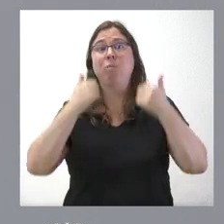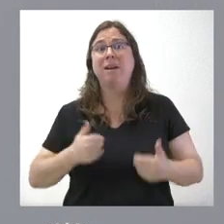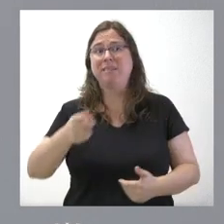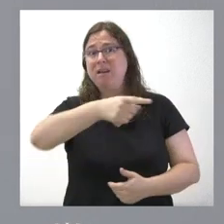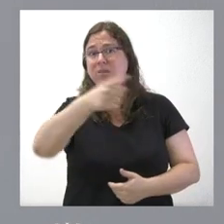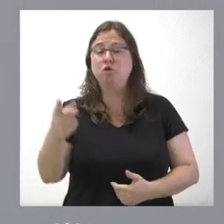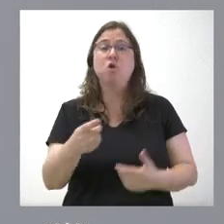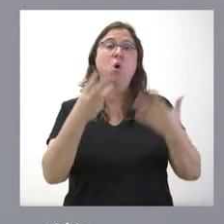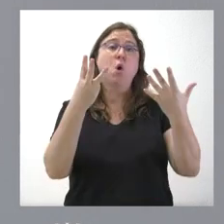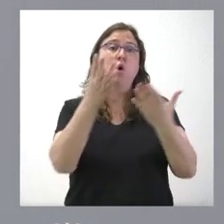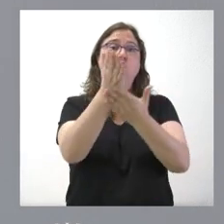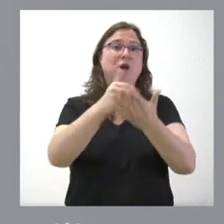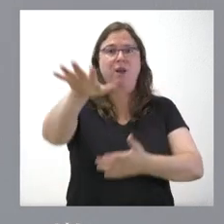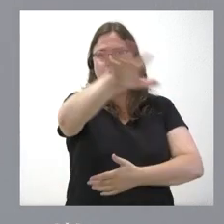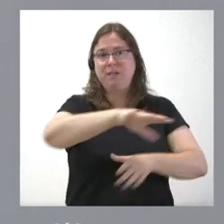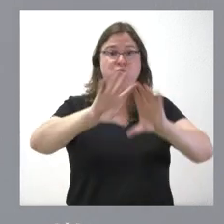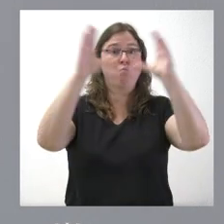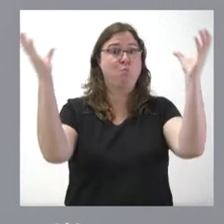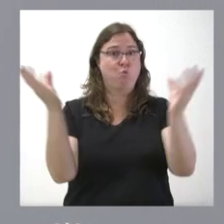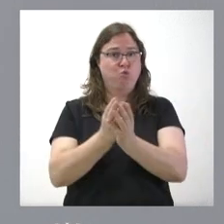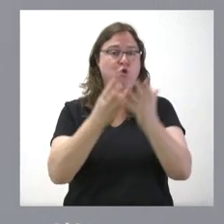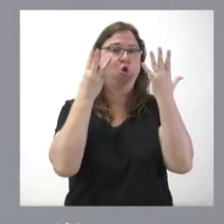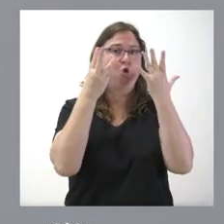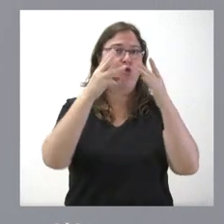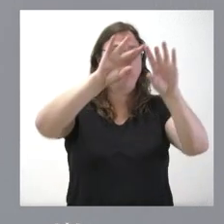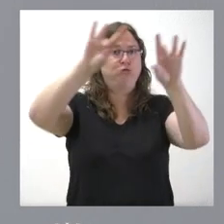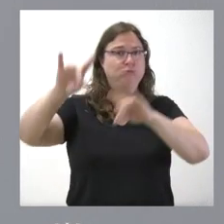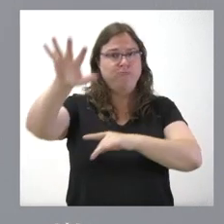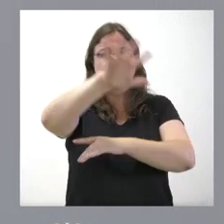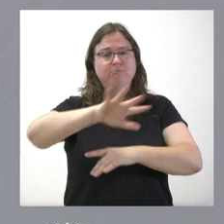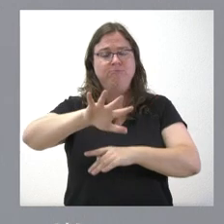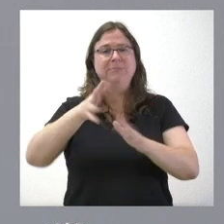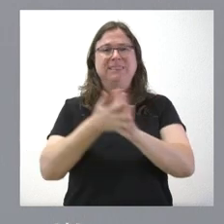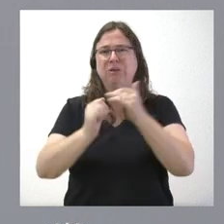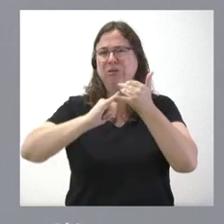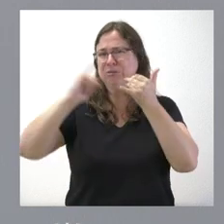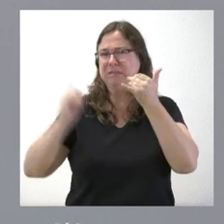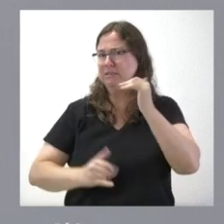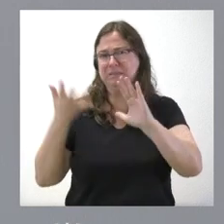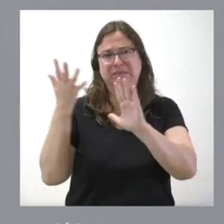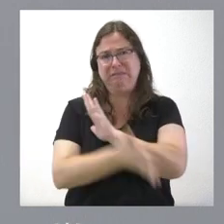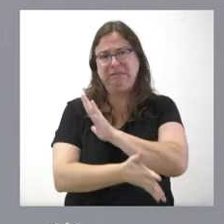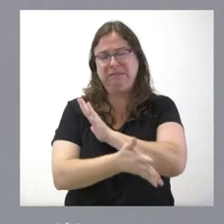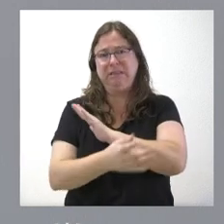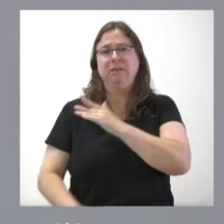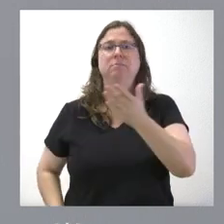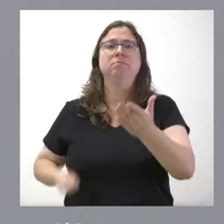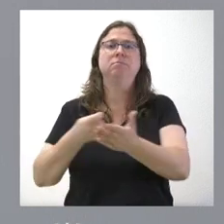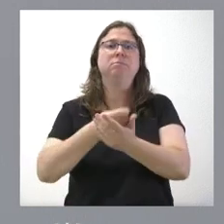regiones del mundo en situaciones de una crisis cronificada destinamos